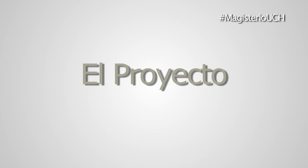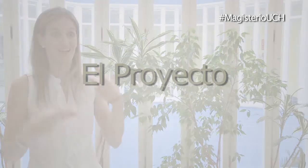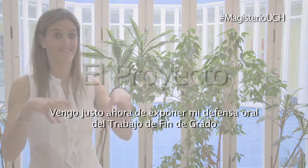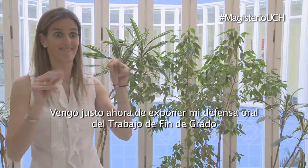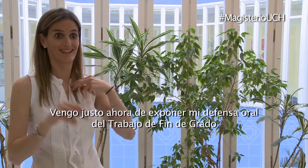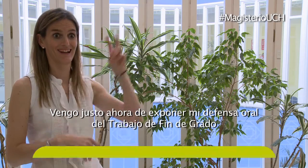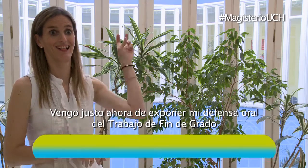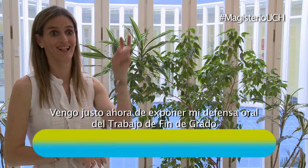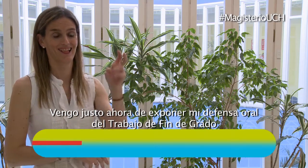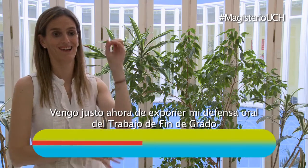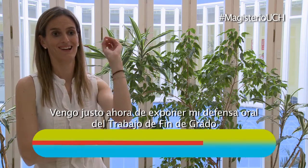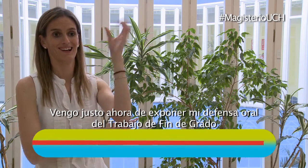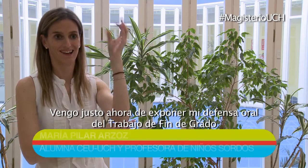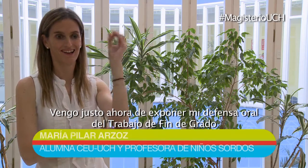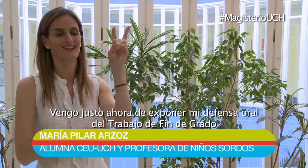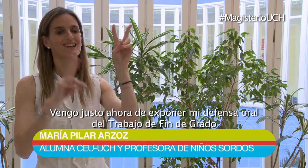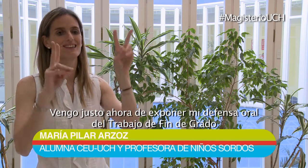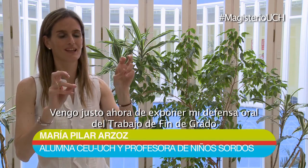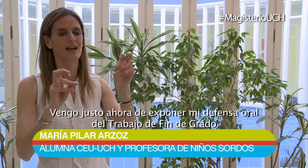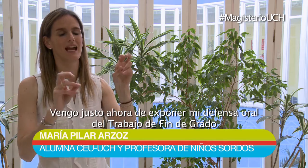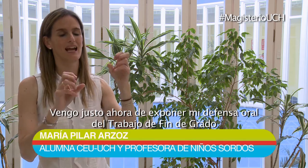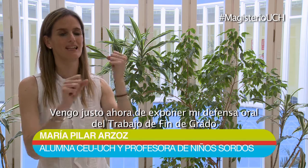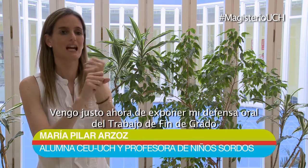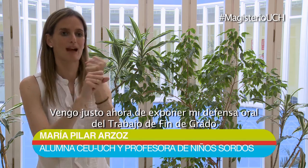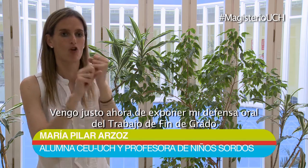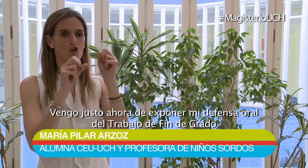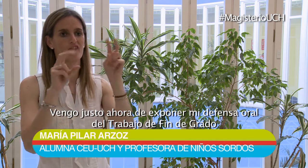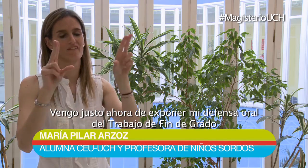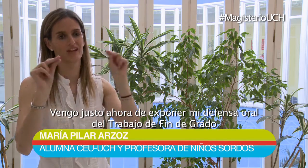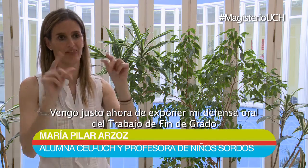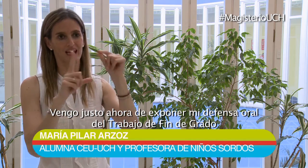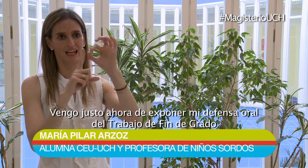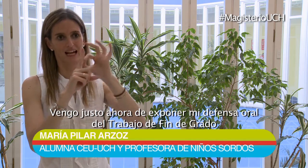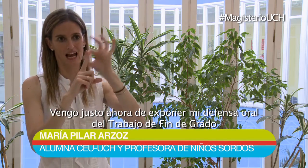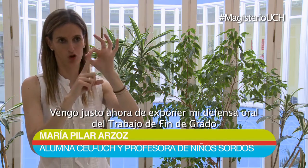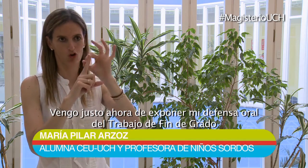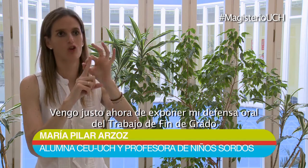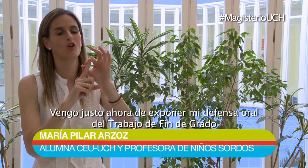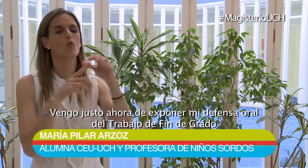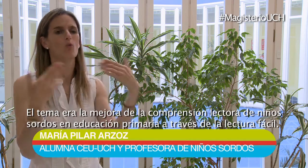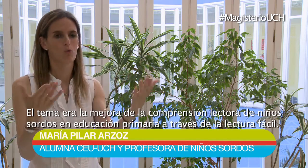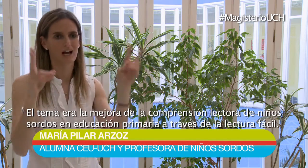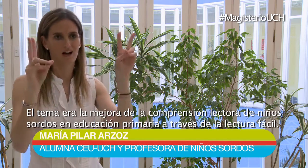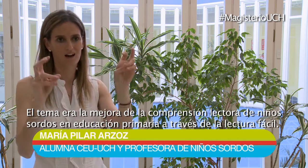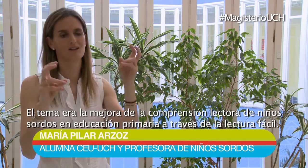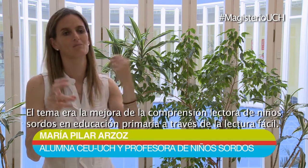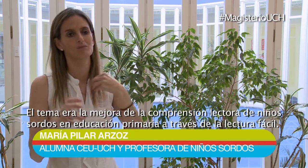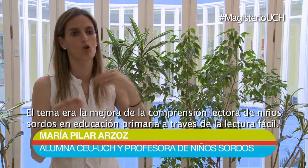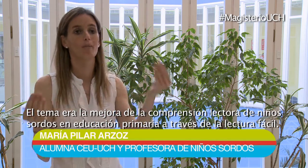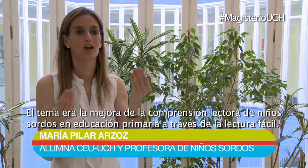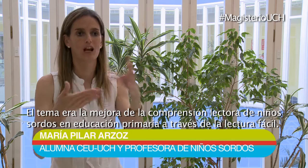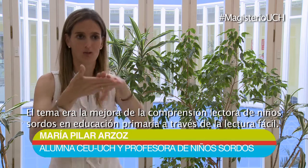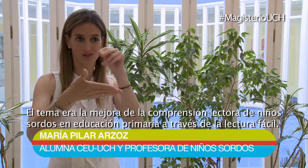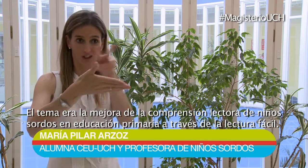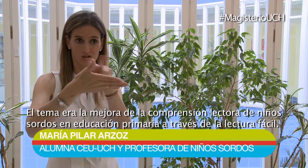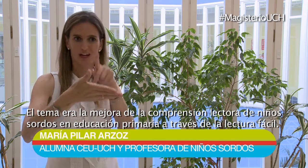Ahora he acabado, vengo justo ahora de exponer mi defensa oral del trabajo de fin de grado. El tema era la mejora